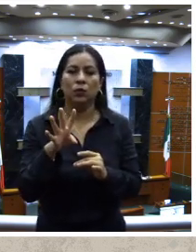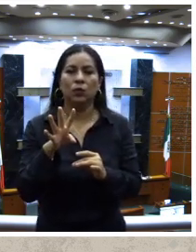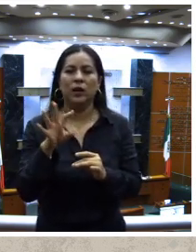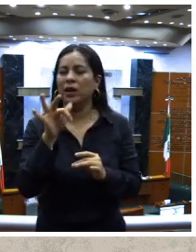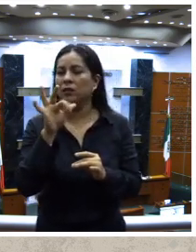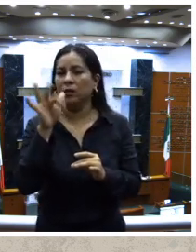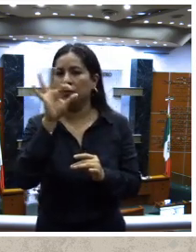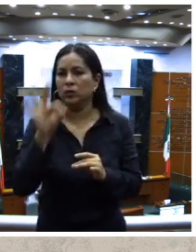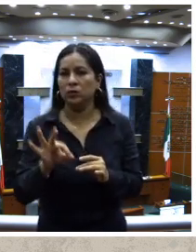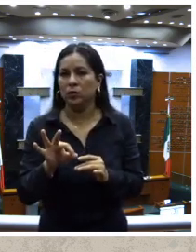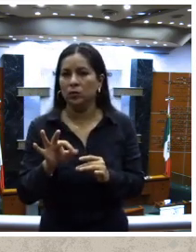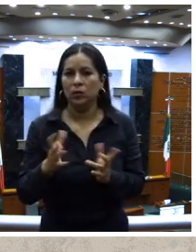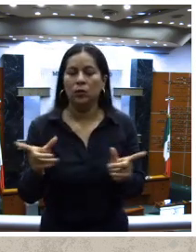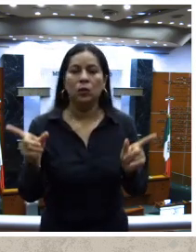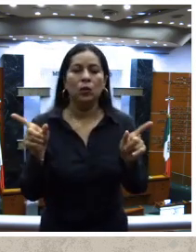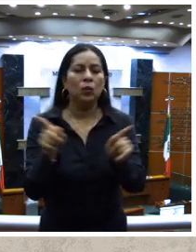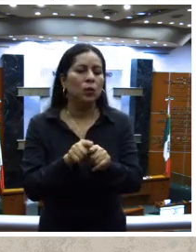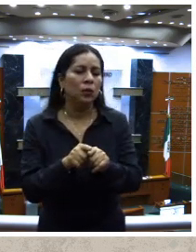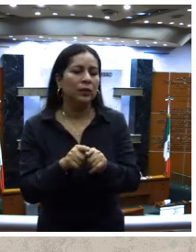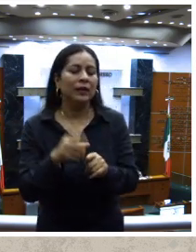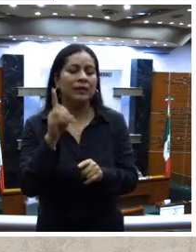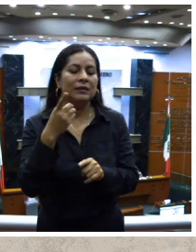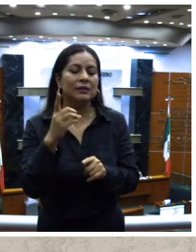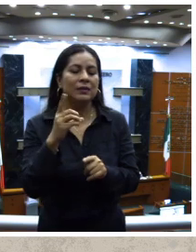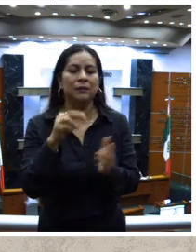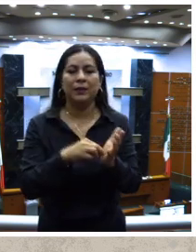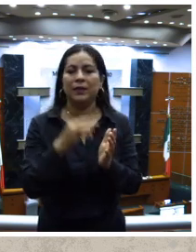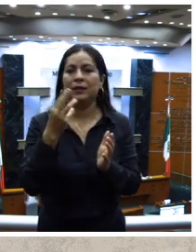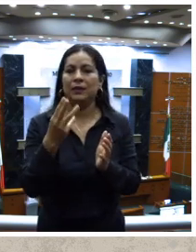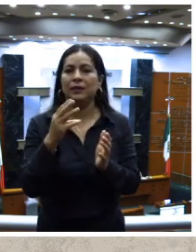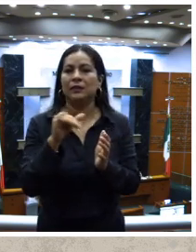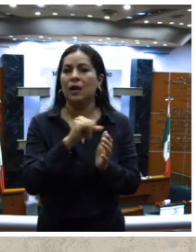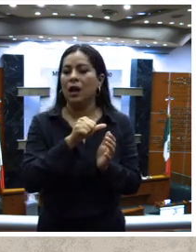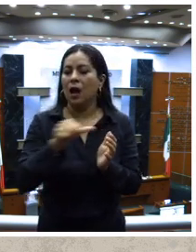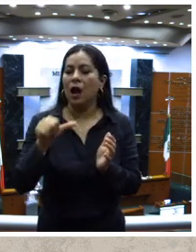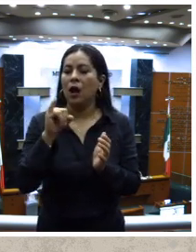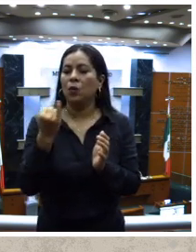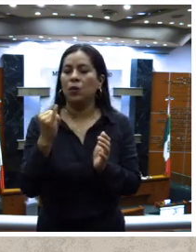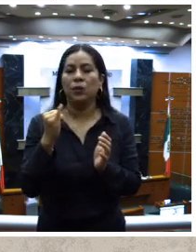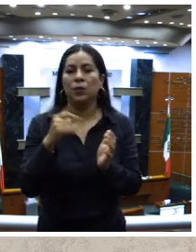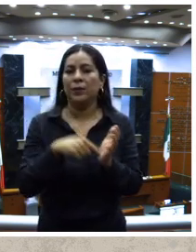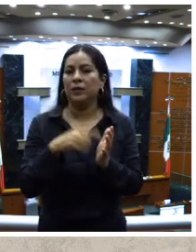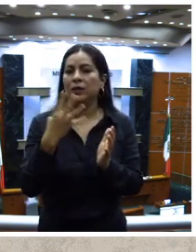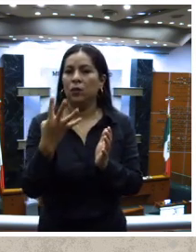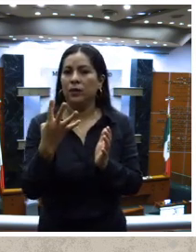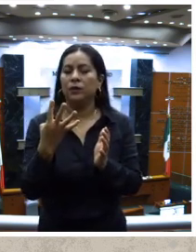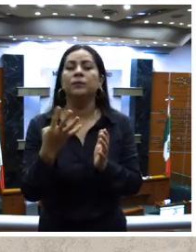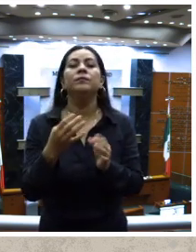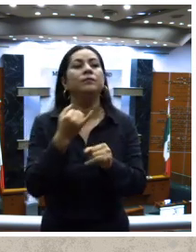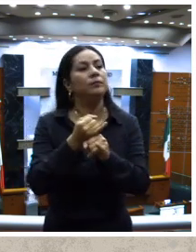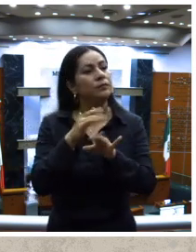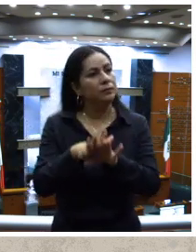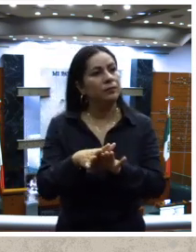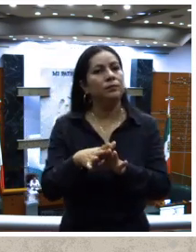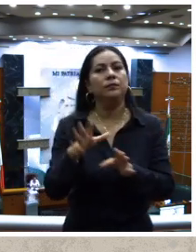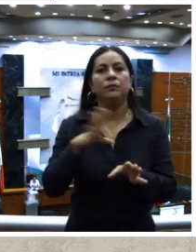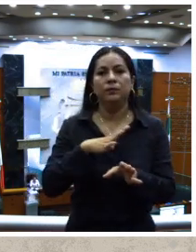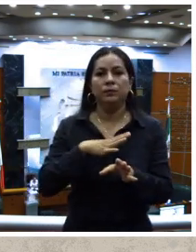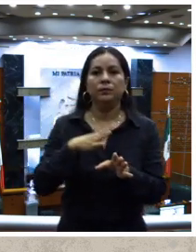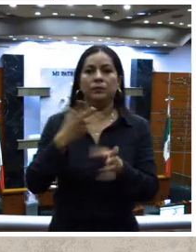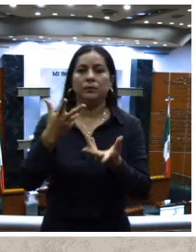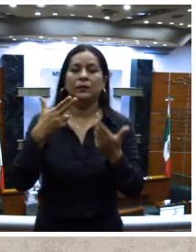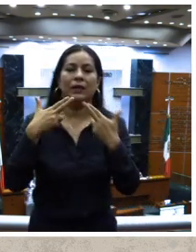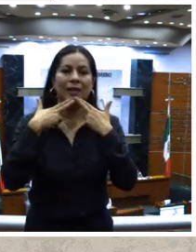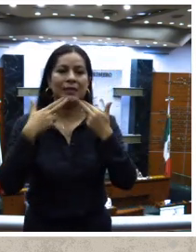0.40%. Tan solo de diciembre de 2023 a junio de 2024, información y cifras obtenidas de la página